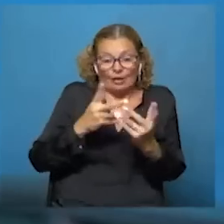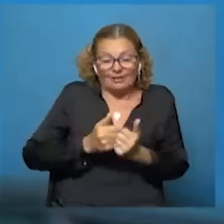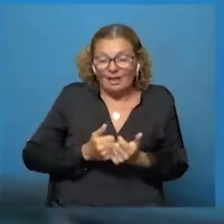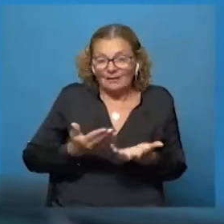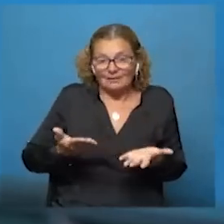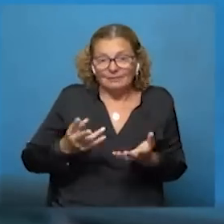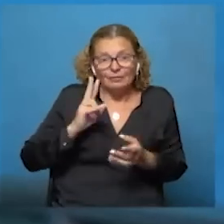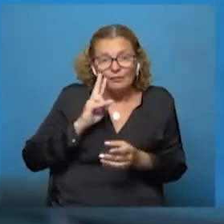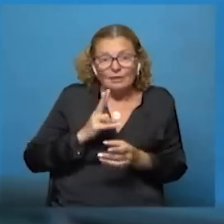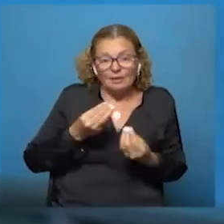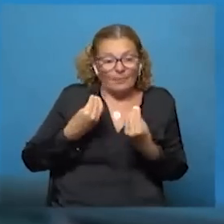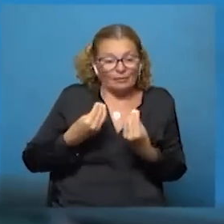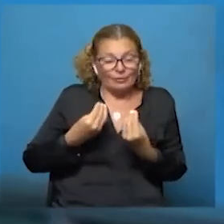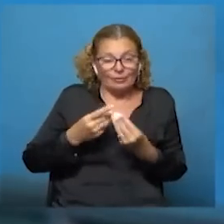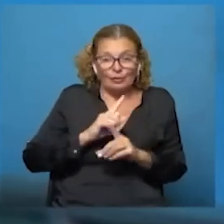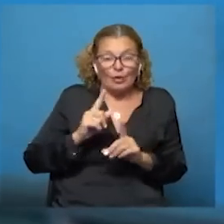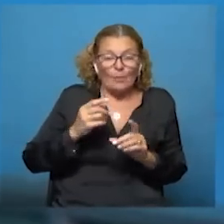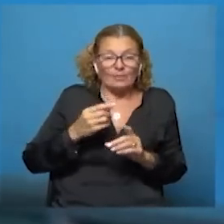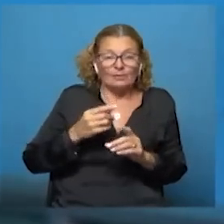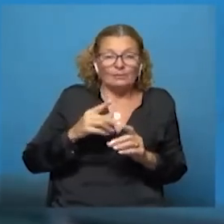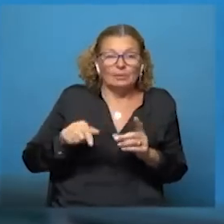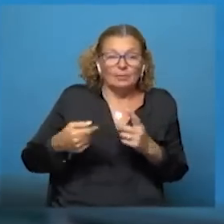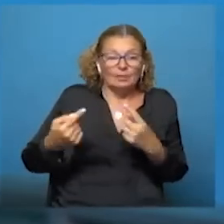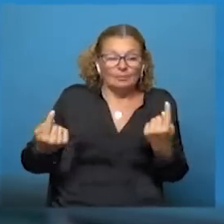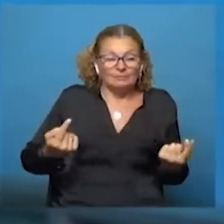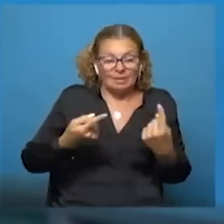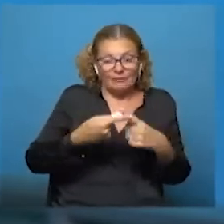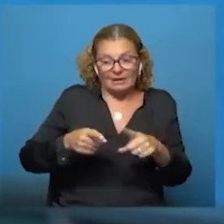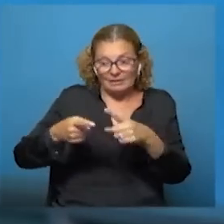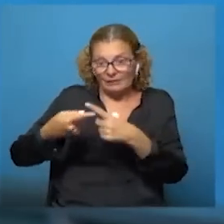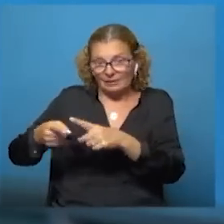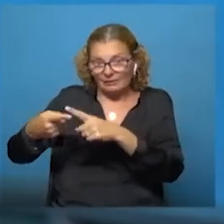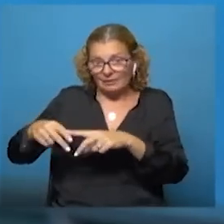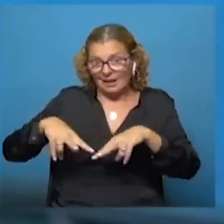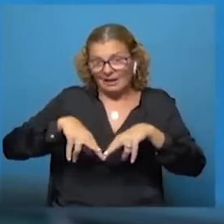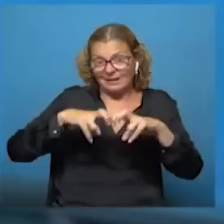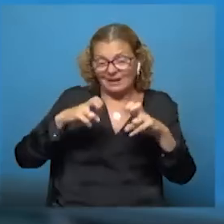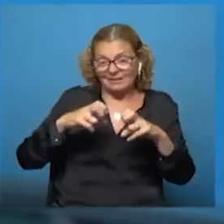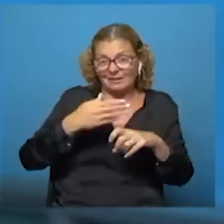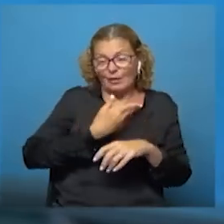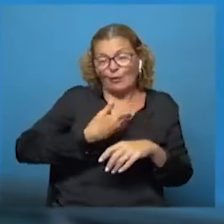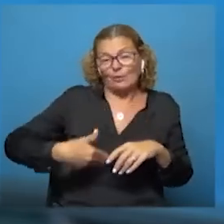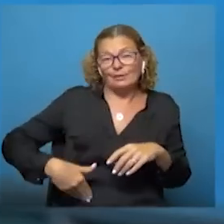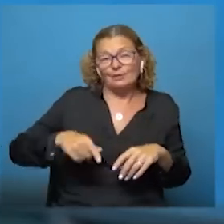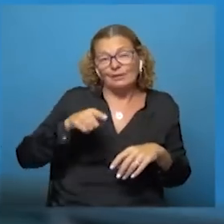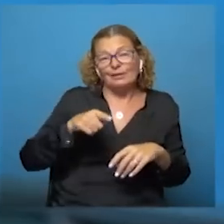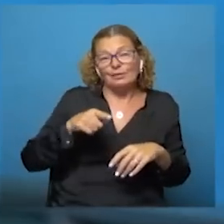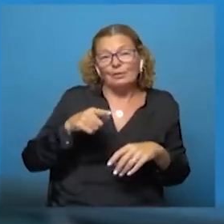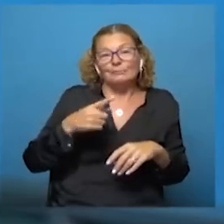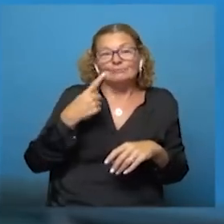eso se ve que no pasó porque después hubo diversidad de análisis a nivel de gobierno y yo creo que eso